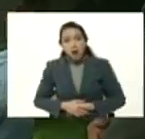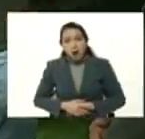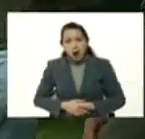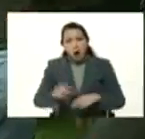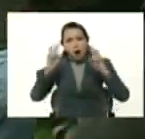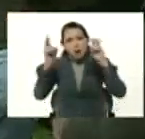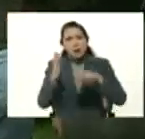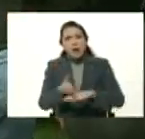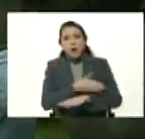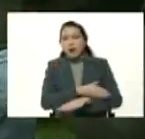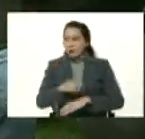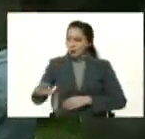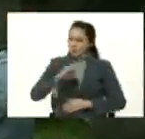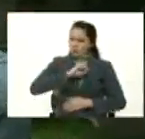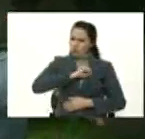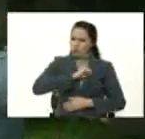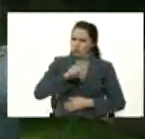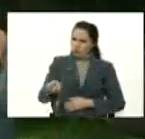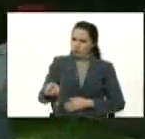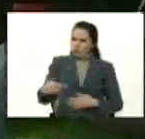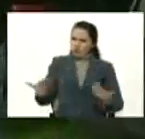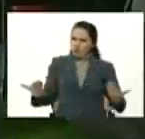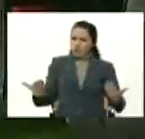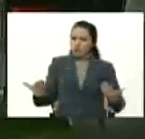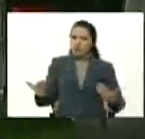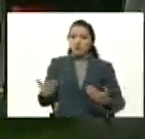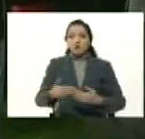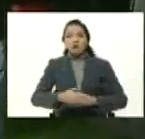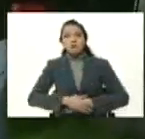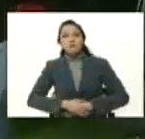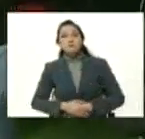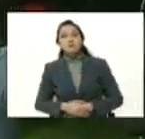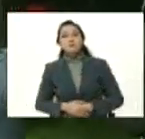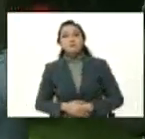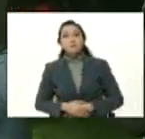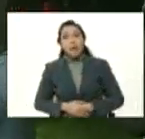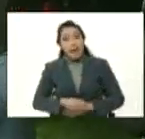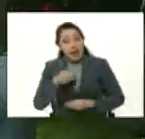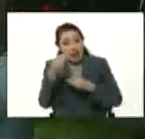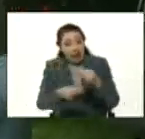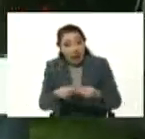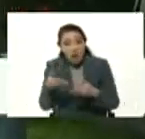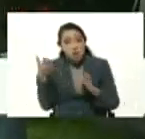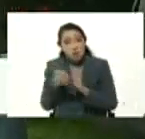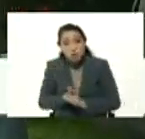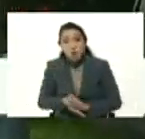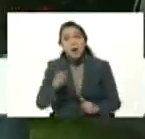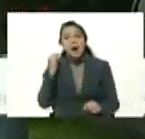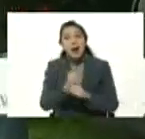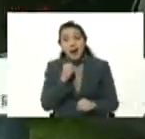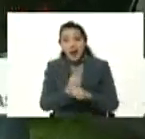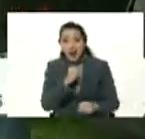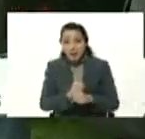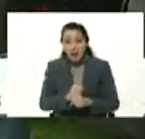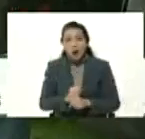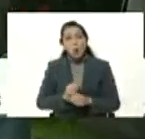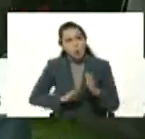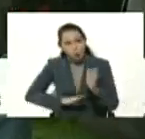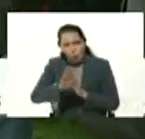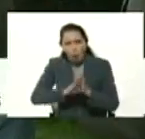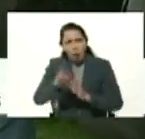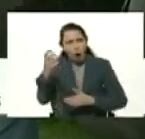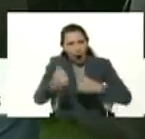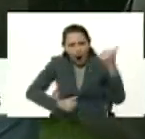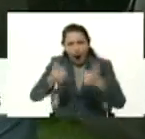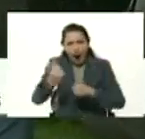decía Ricardo... Te pongas nervioso, Wilmar Castro. Es la capacidad logística de que toda la producción láctea que se